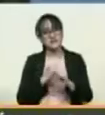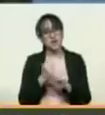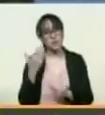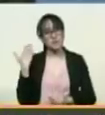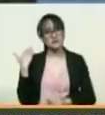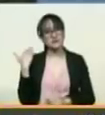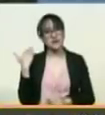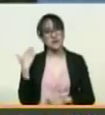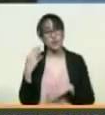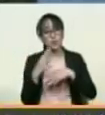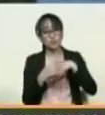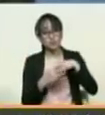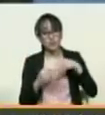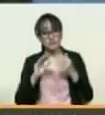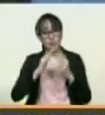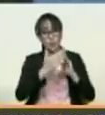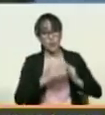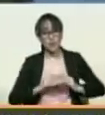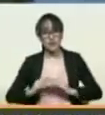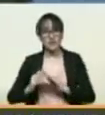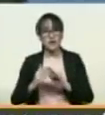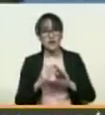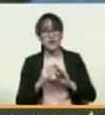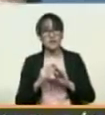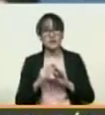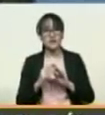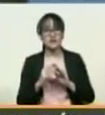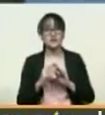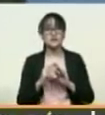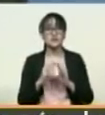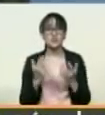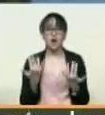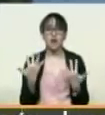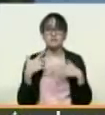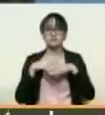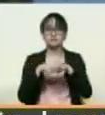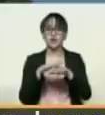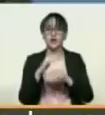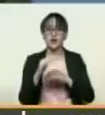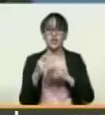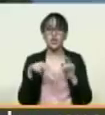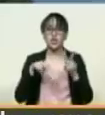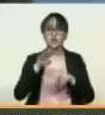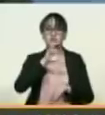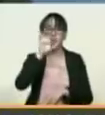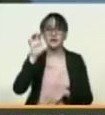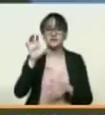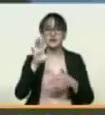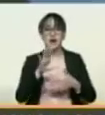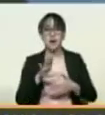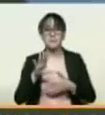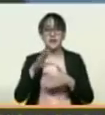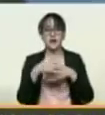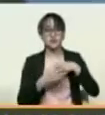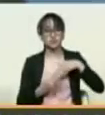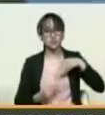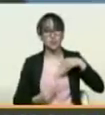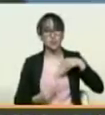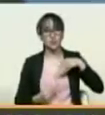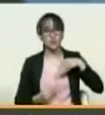Comunidad Suramericana de Naciones, como un gran proyecto de integración de los 12 países de nuestra América del Sur. Y